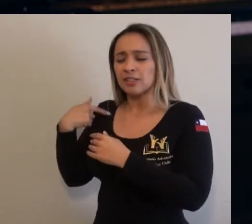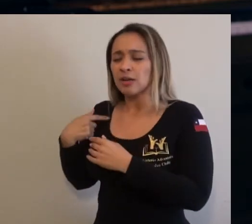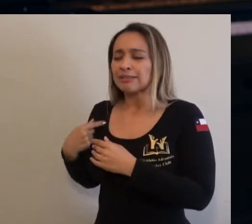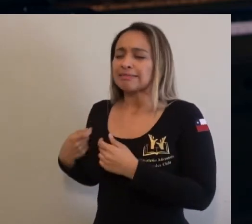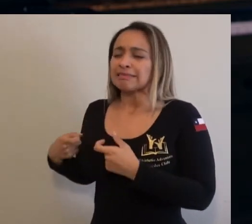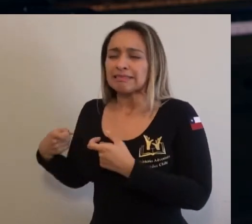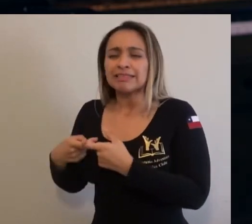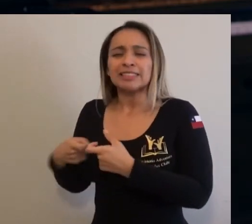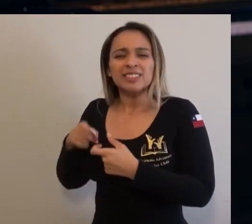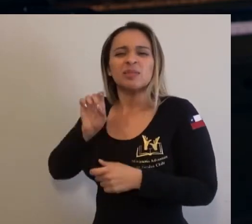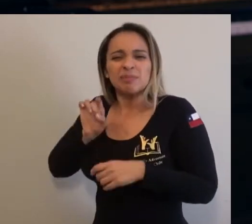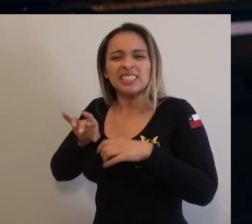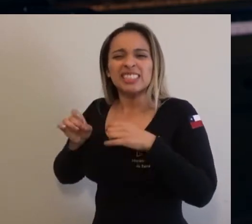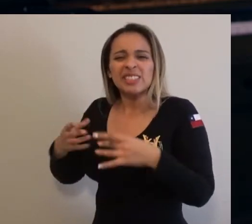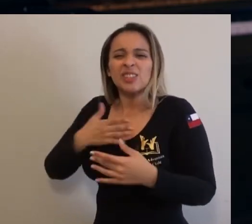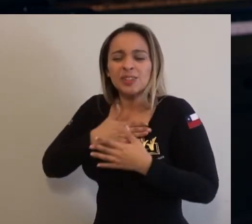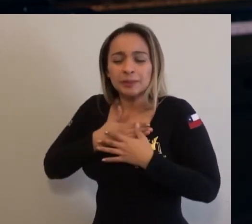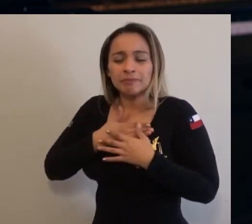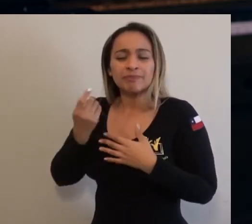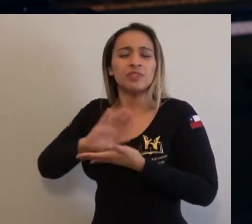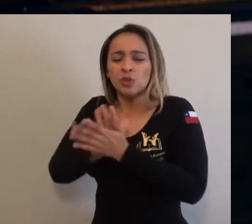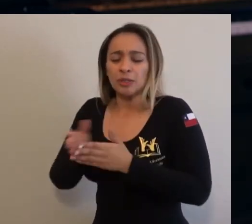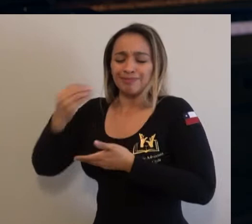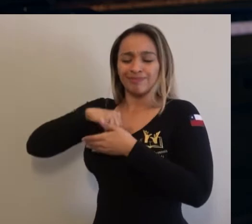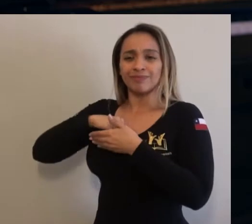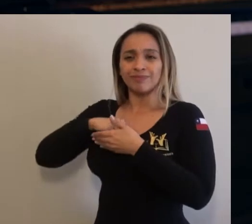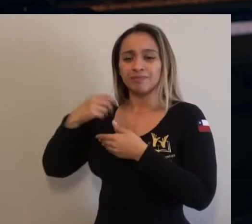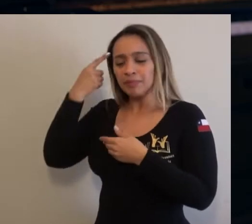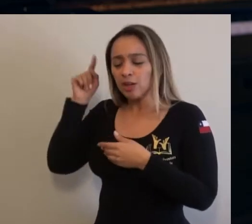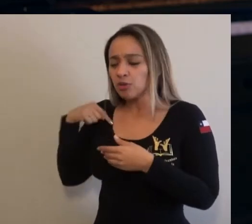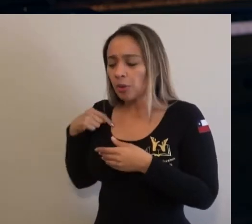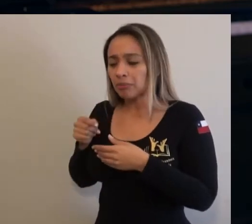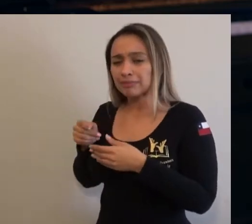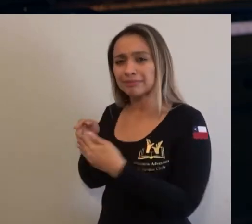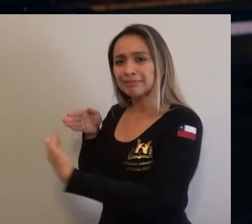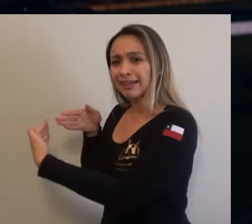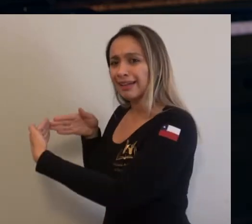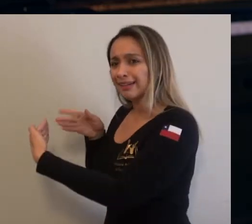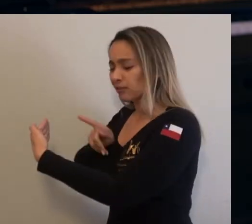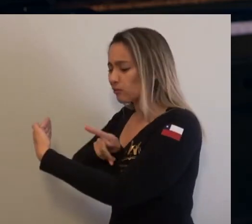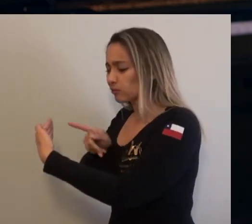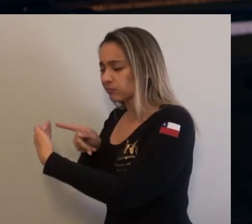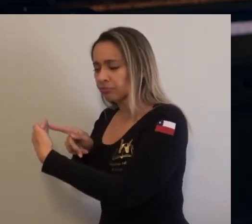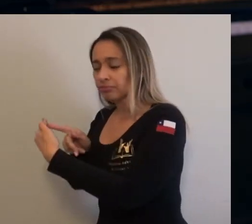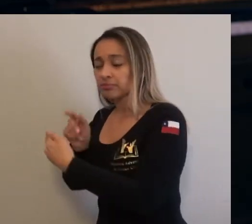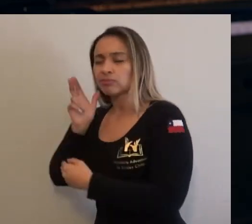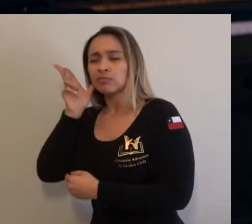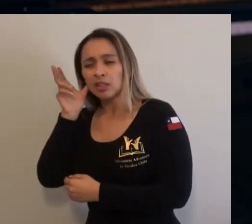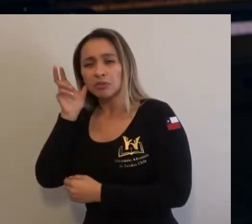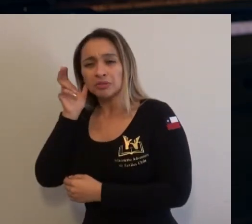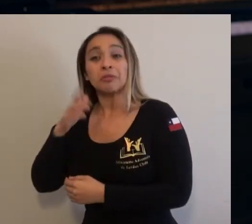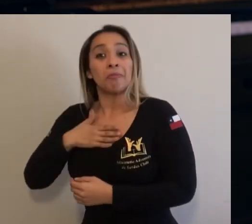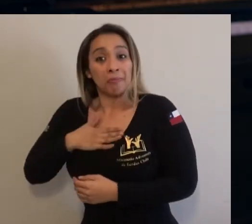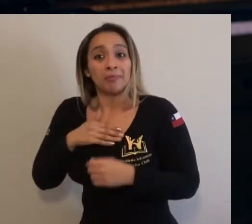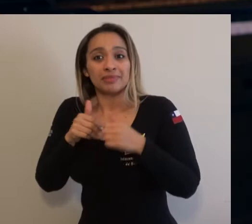pues luchando con mis dolores y con todas las cosas que tenía dentro, yo me quedé solamente en un rincón, escuchando porque igual me